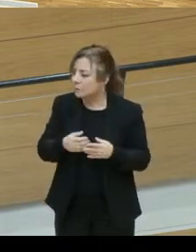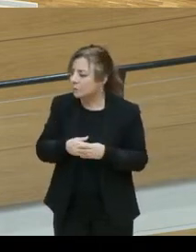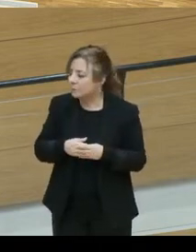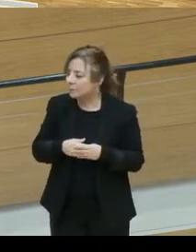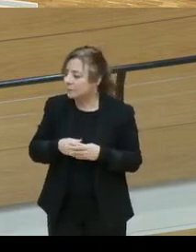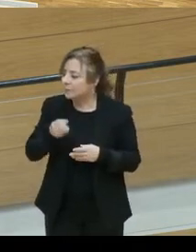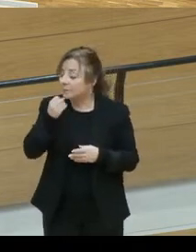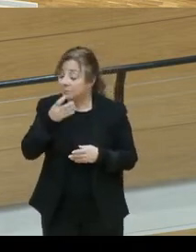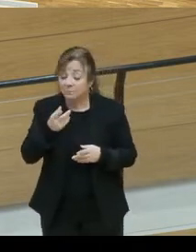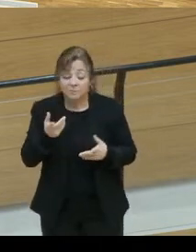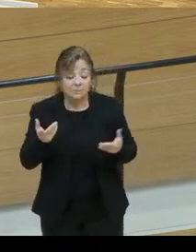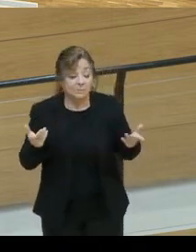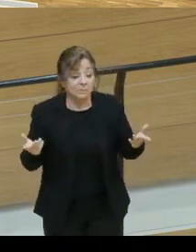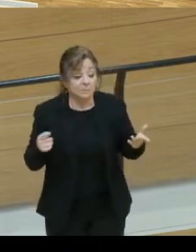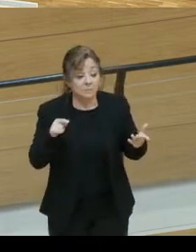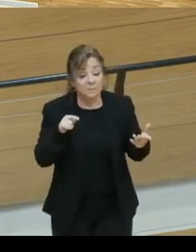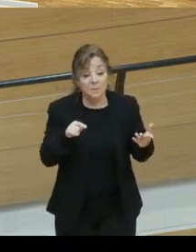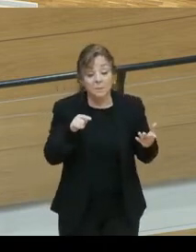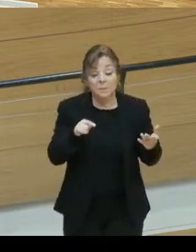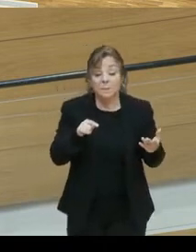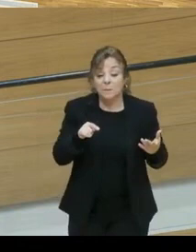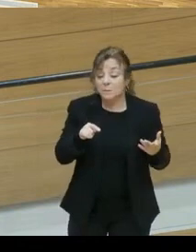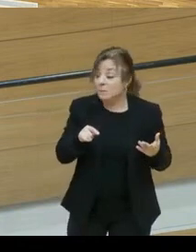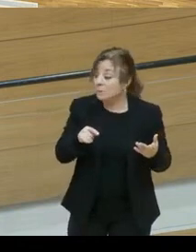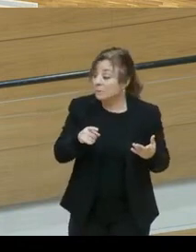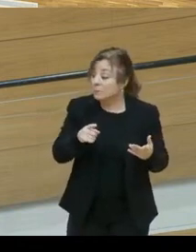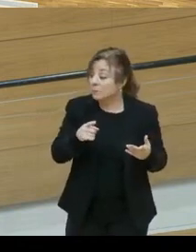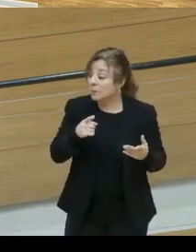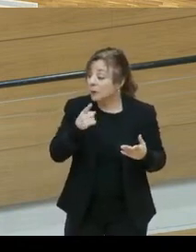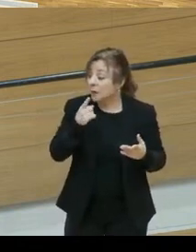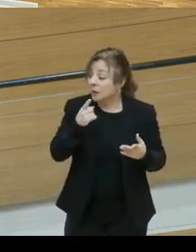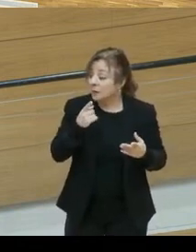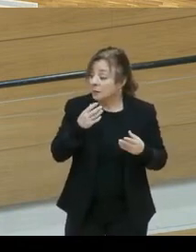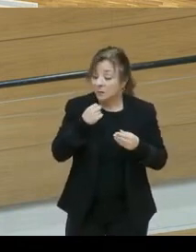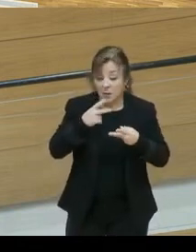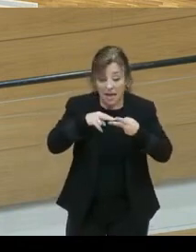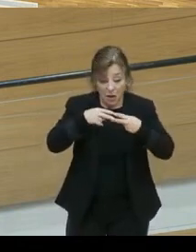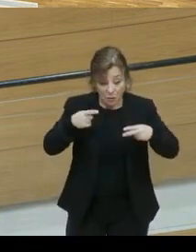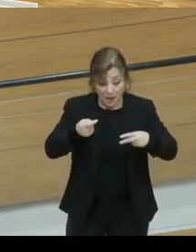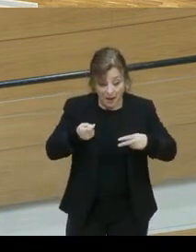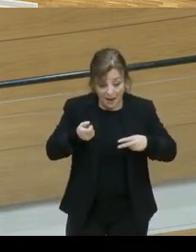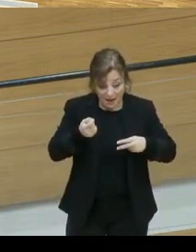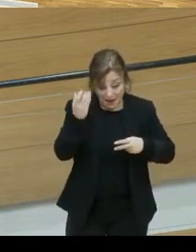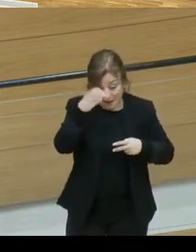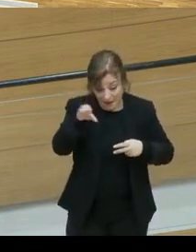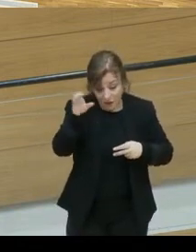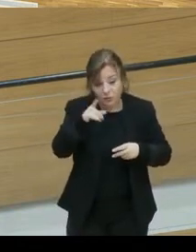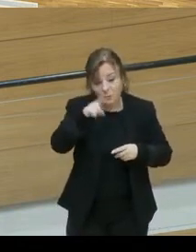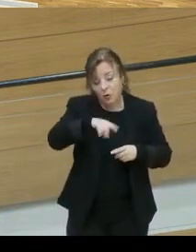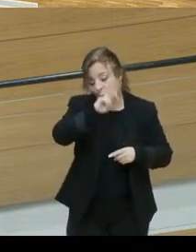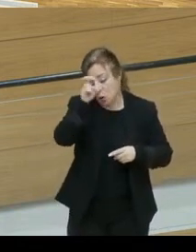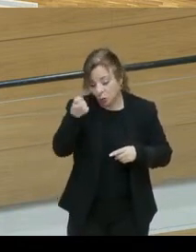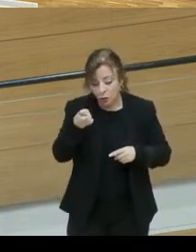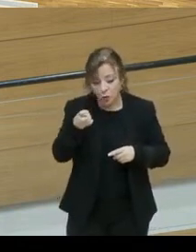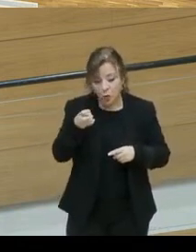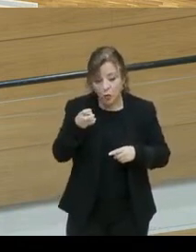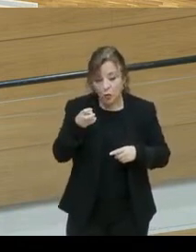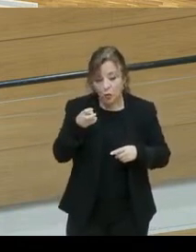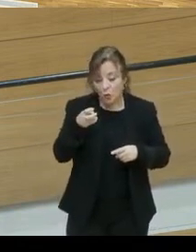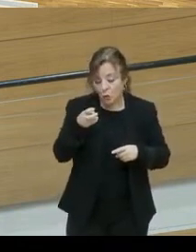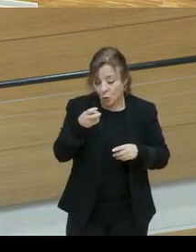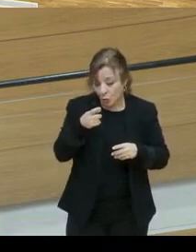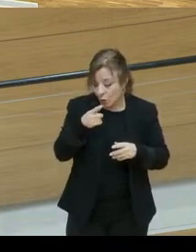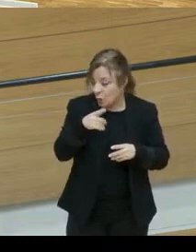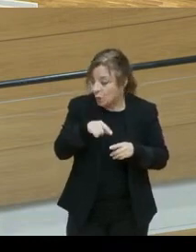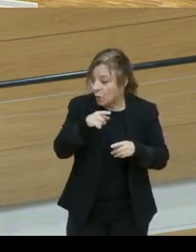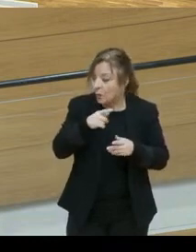bien. Pues hay un repositorio de genoma del girasol y de genoma de muchos organismos,